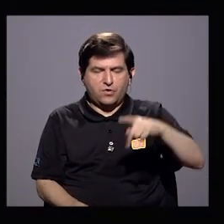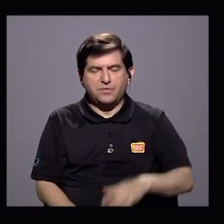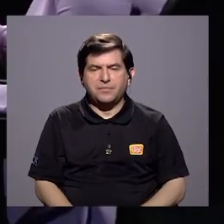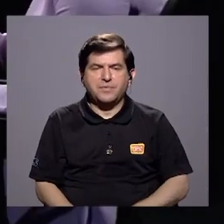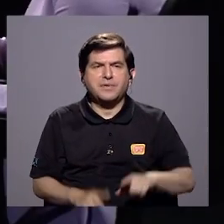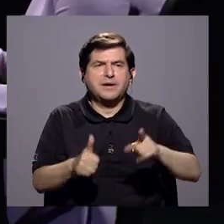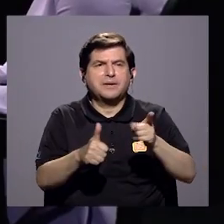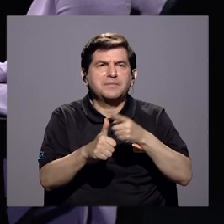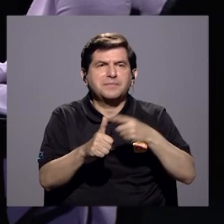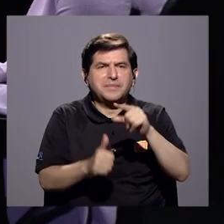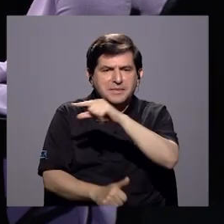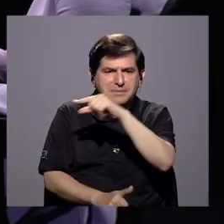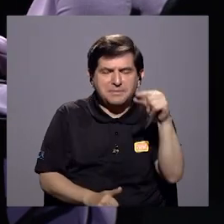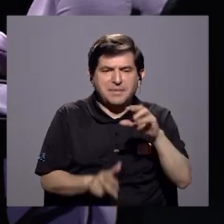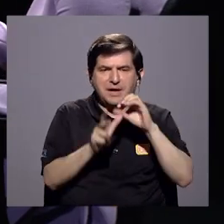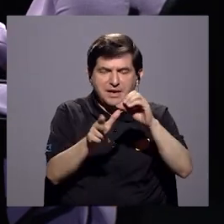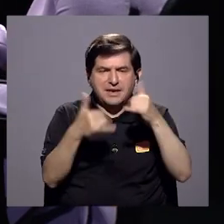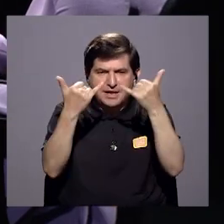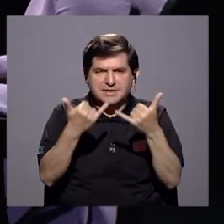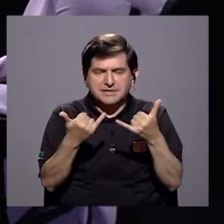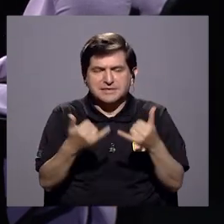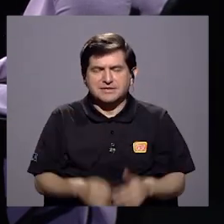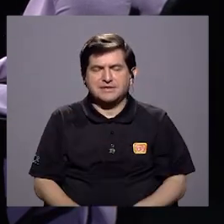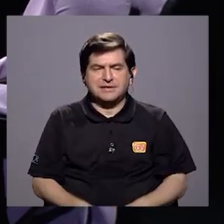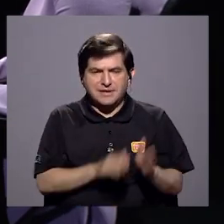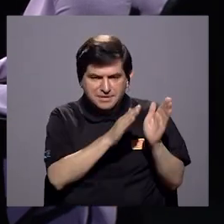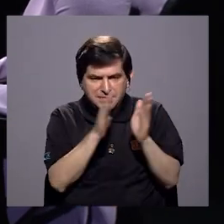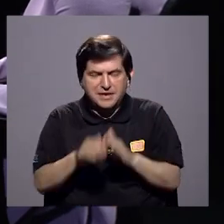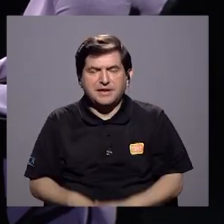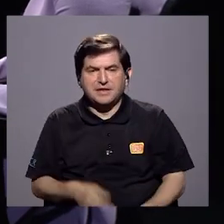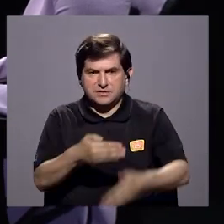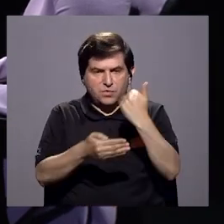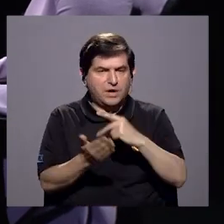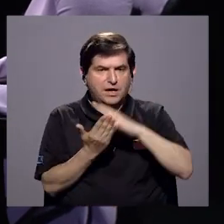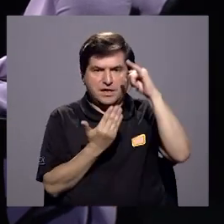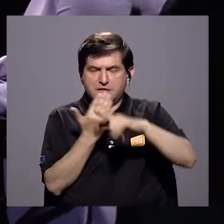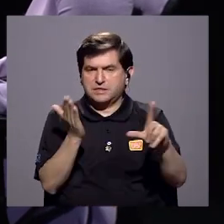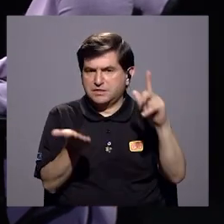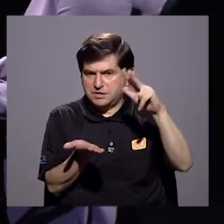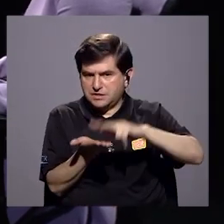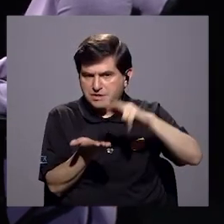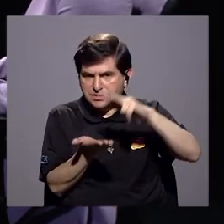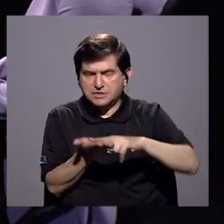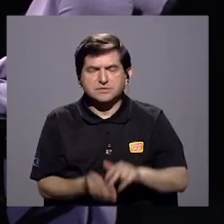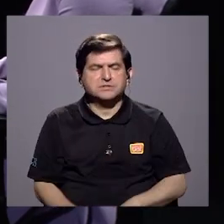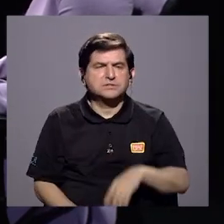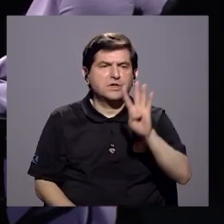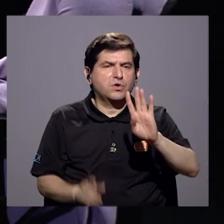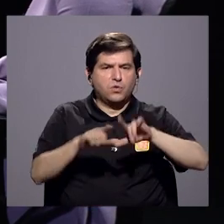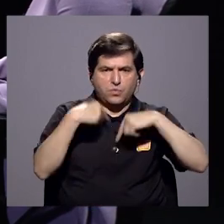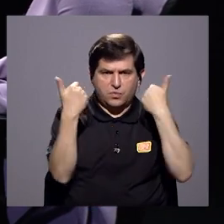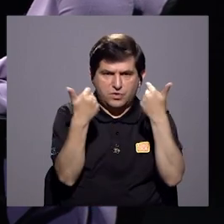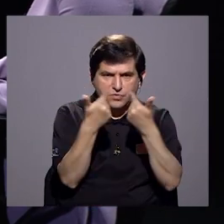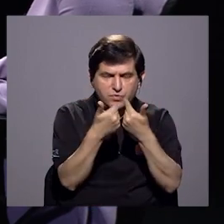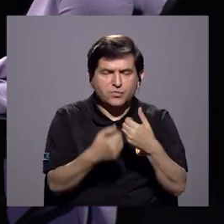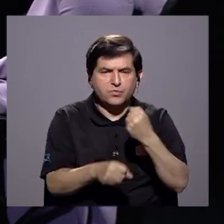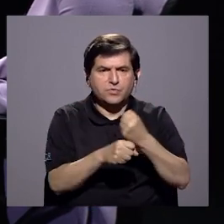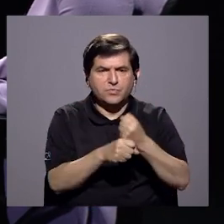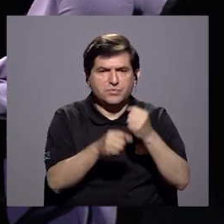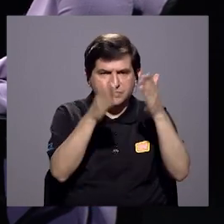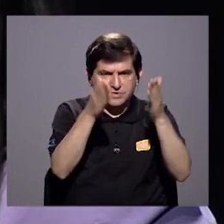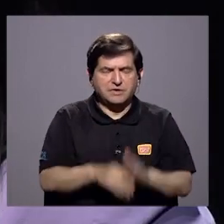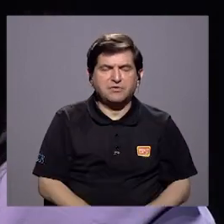de octubre, aún sin la ley aprobada, previendo. Cuatro grupos de empleados se lograron organizar más para sociedades anónimas